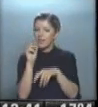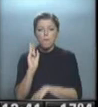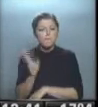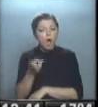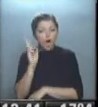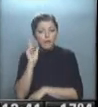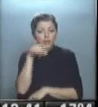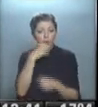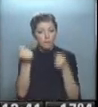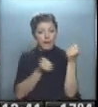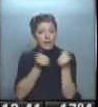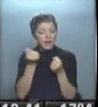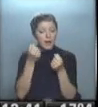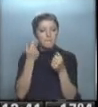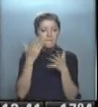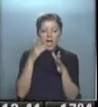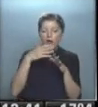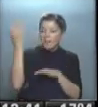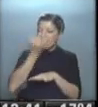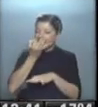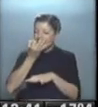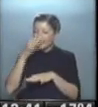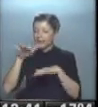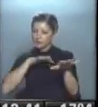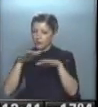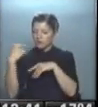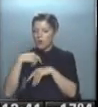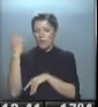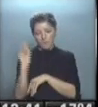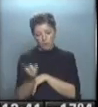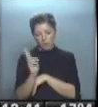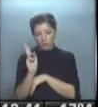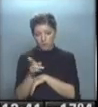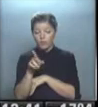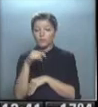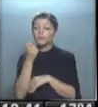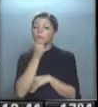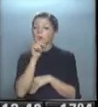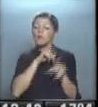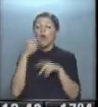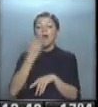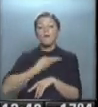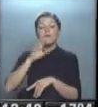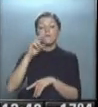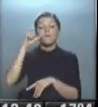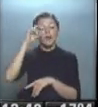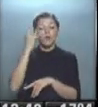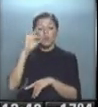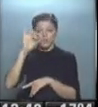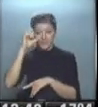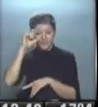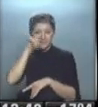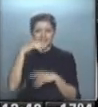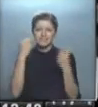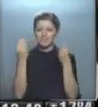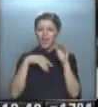expresamente conducir, en la práctica existen varias fatwas, la denominación que reciben las normas religiosas inspiradas en el